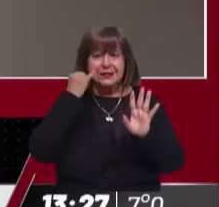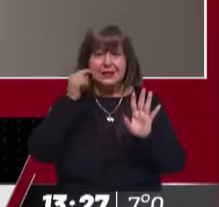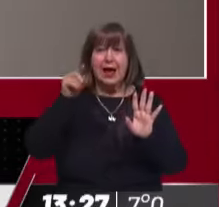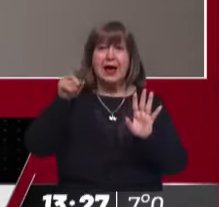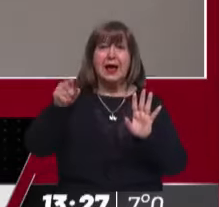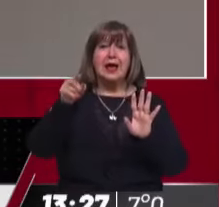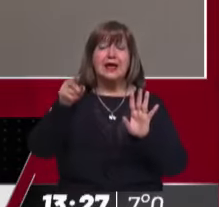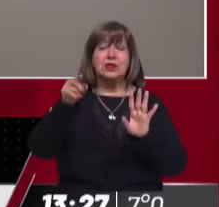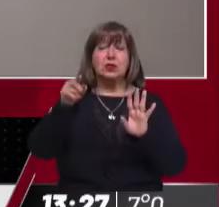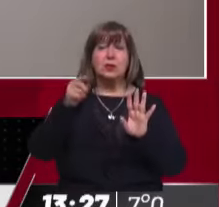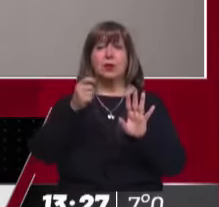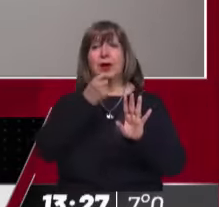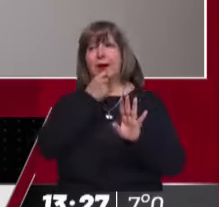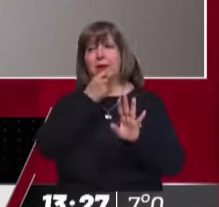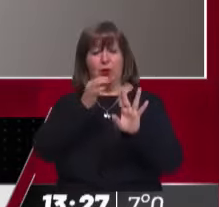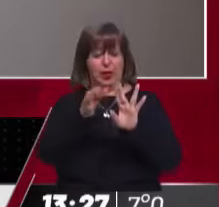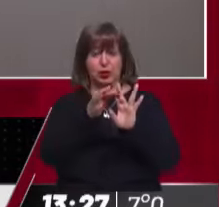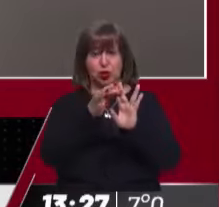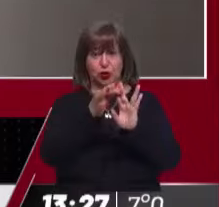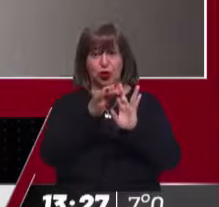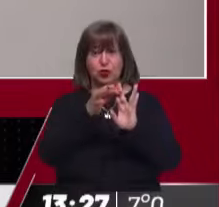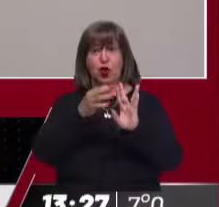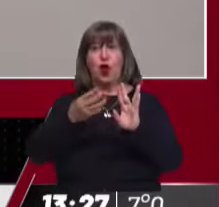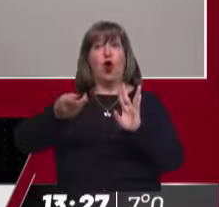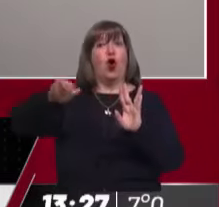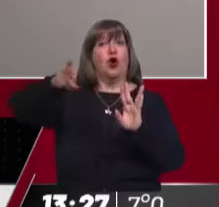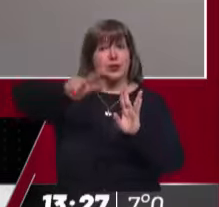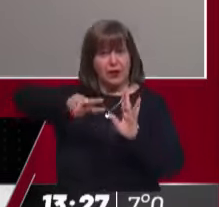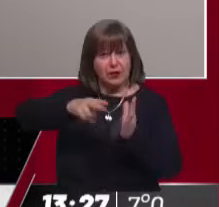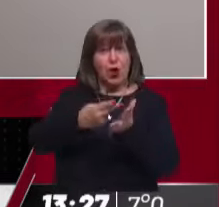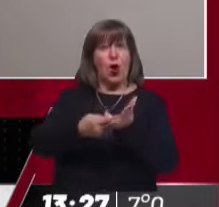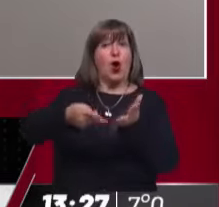van a esperar en prisión el trámite de ese delito. Entonces,